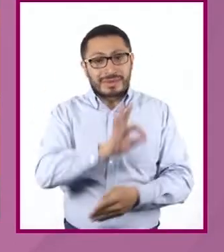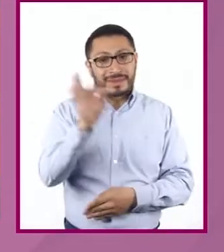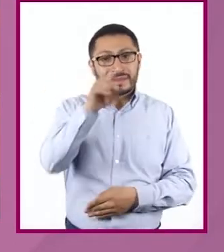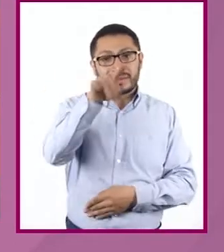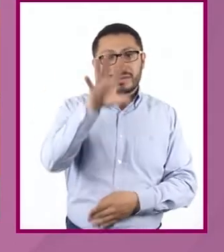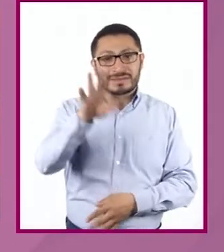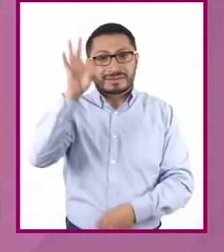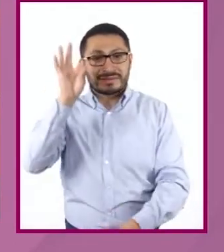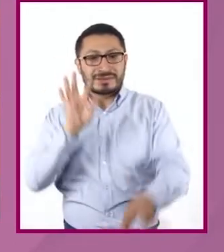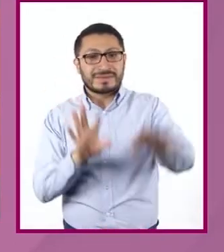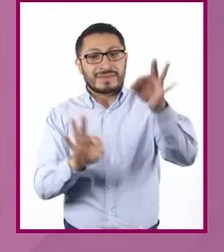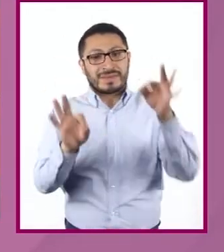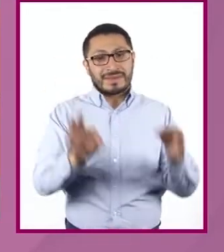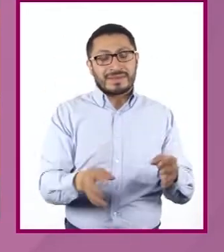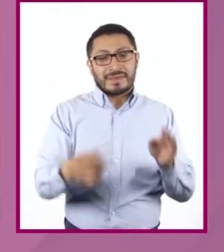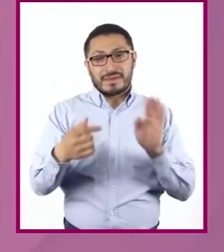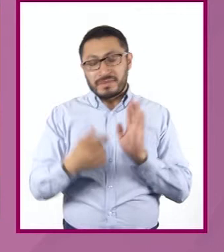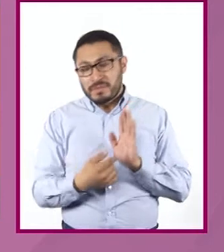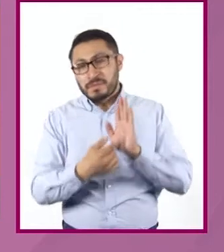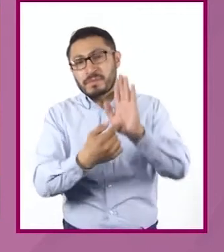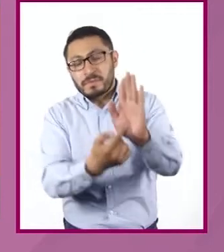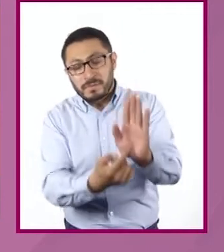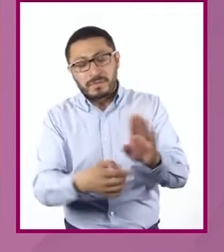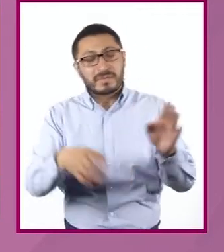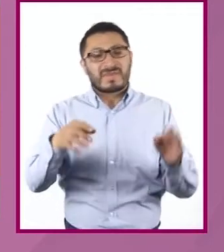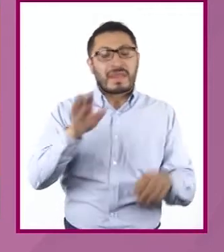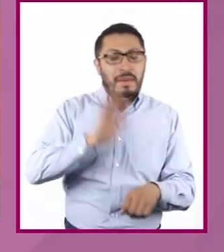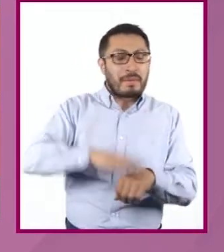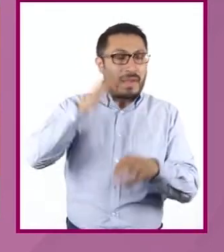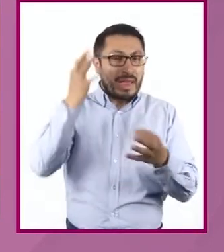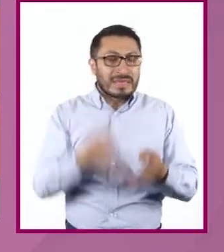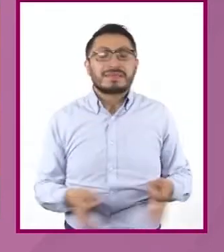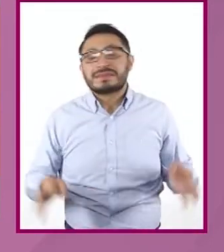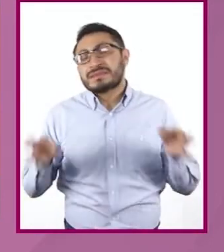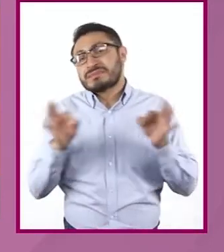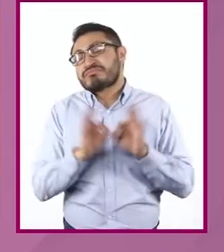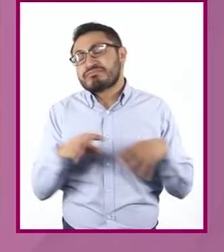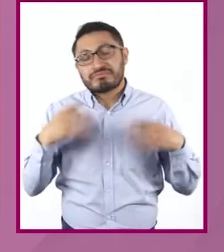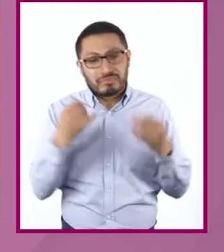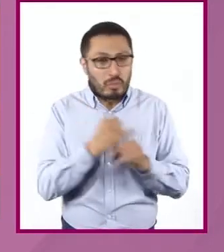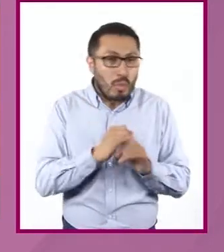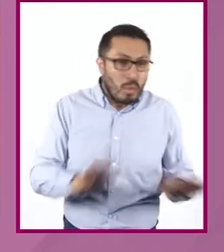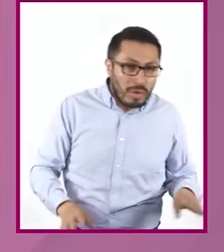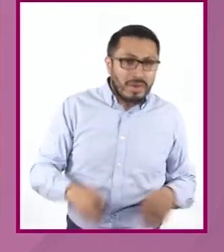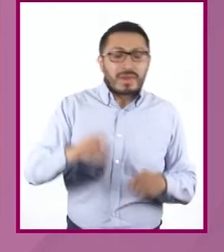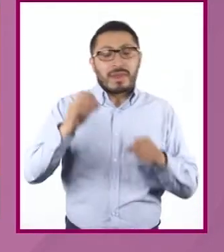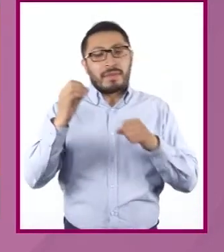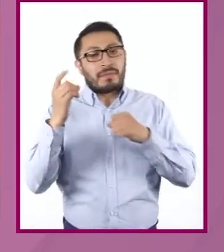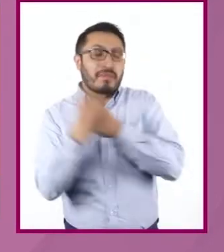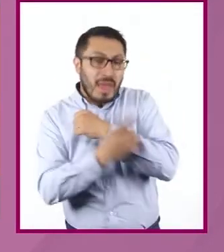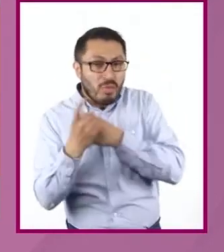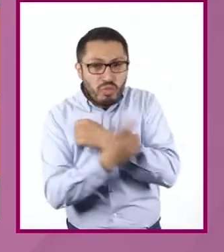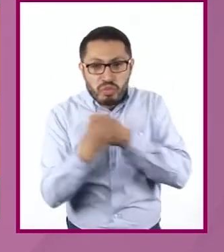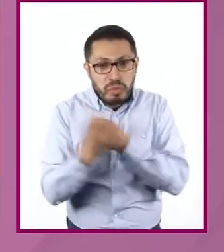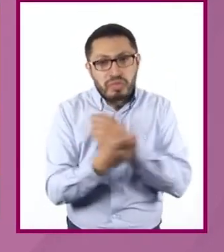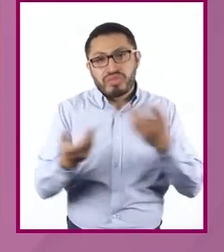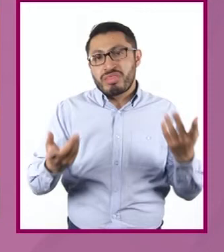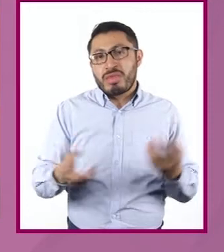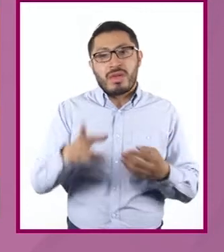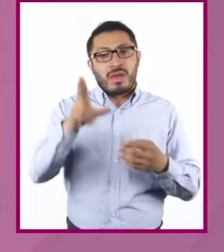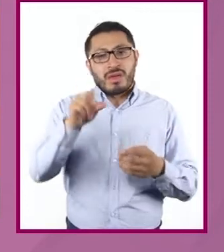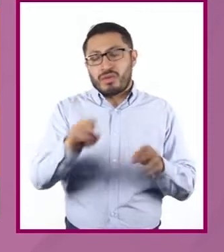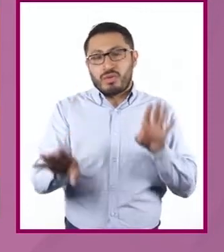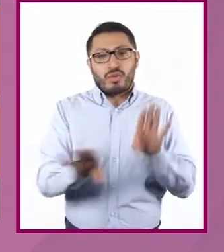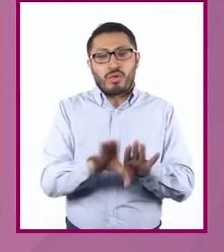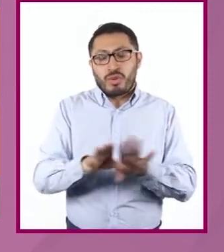seleccionaron, exponen el contenido más importante, poseen autonomía, no dependen de